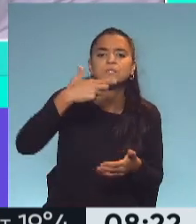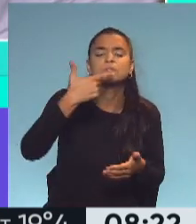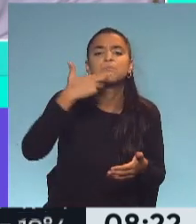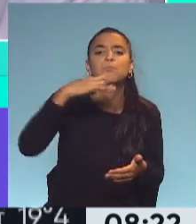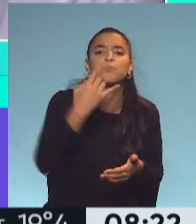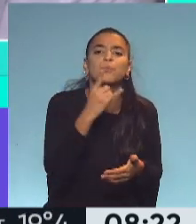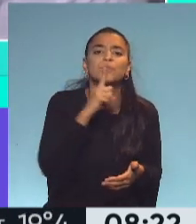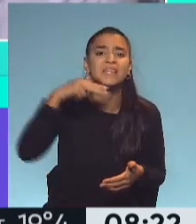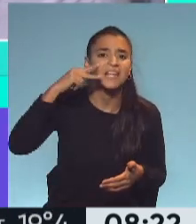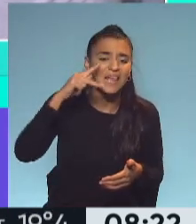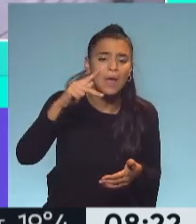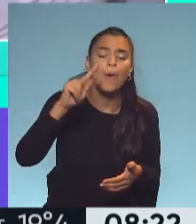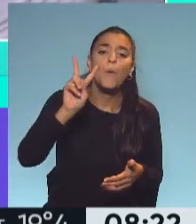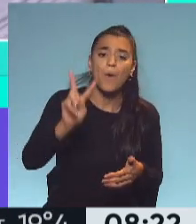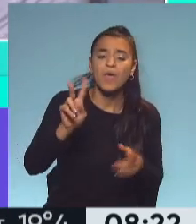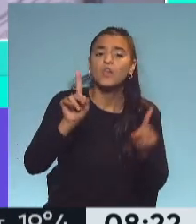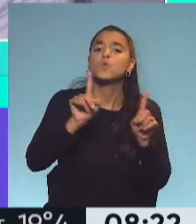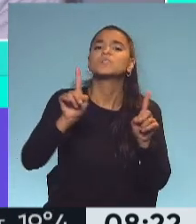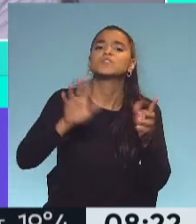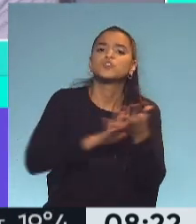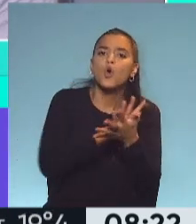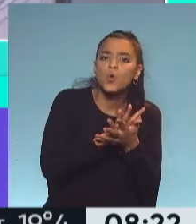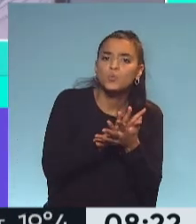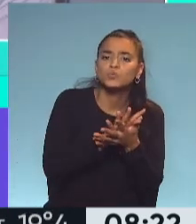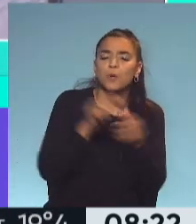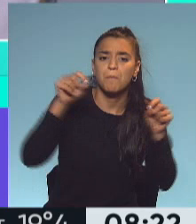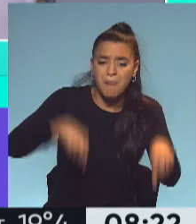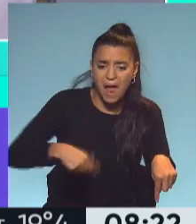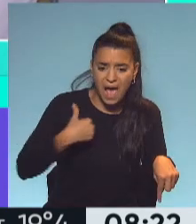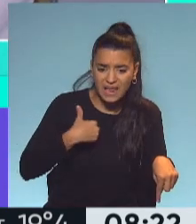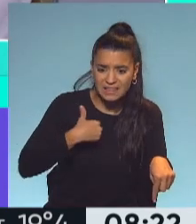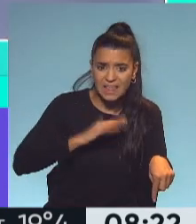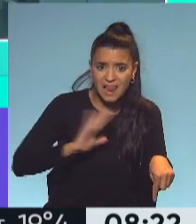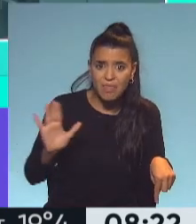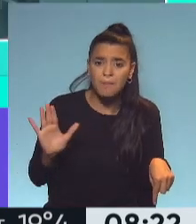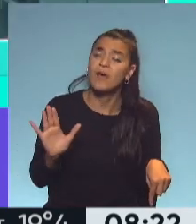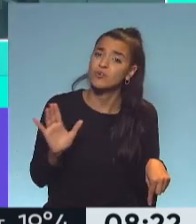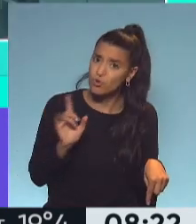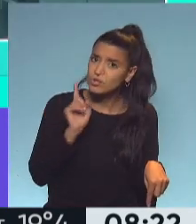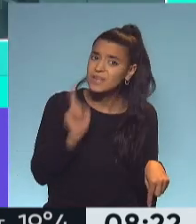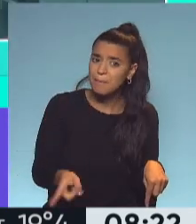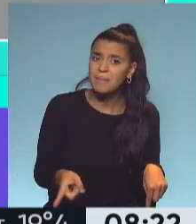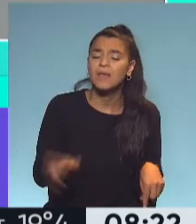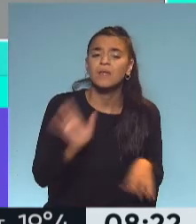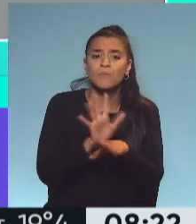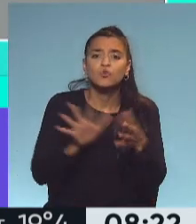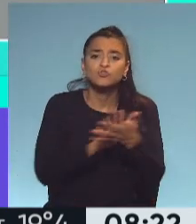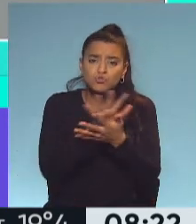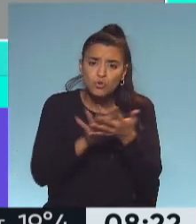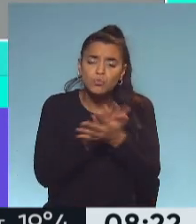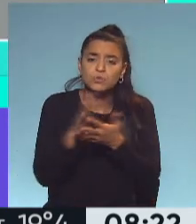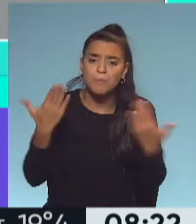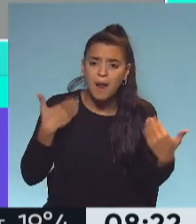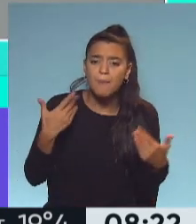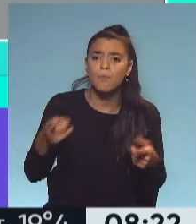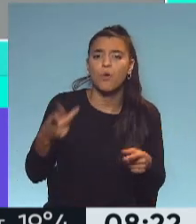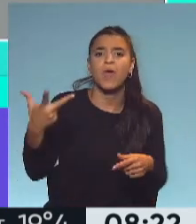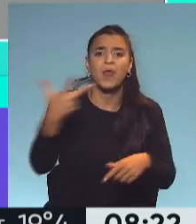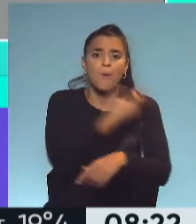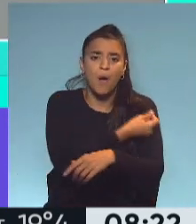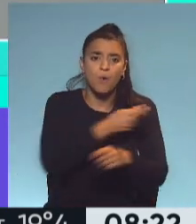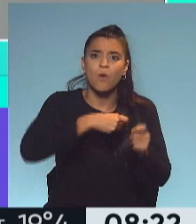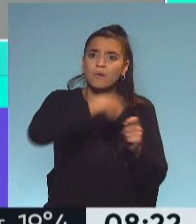solamente pensamos que es una solución para la Argentina, sino también como una respuesta para poder distribuir esta vacuna